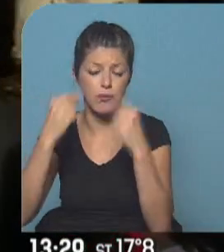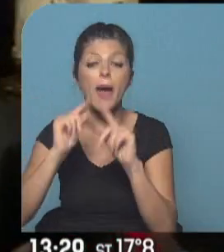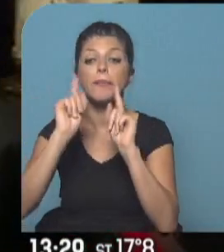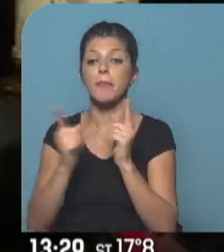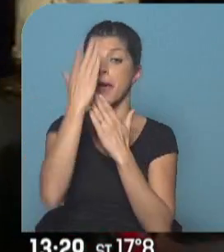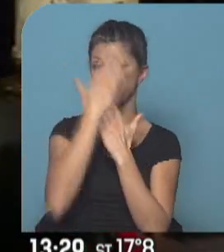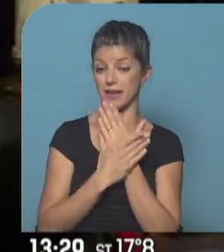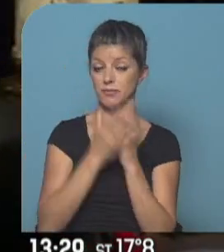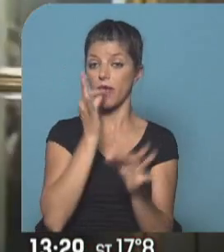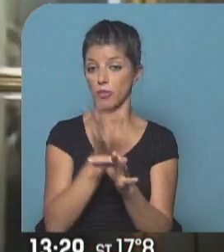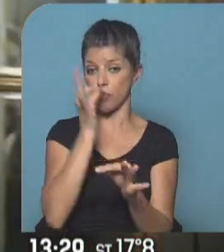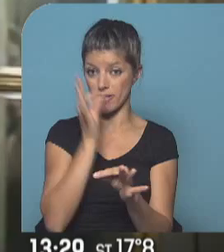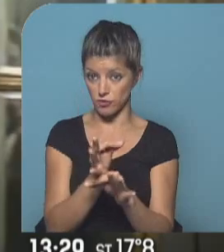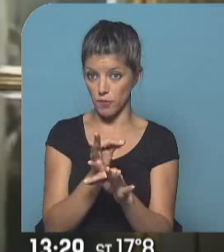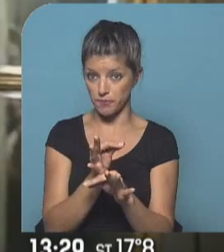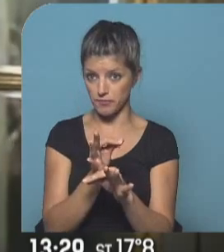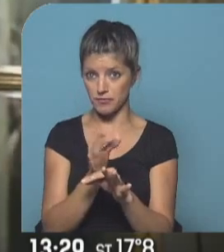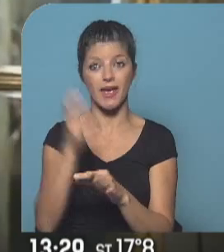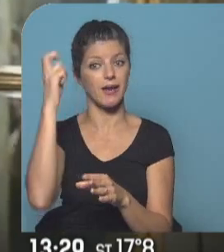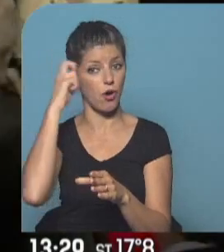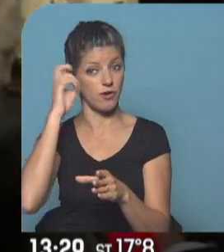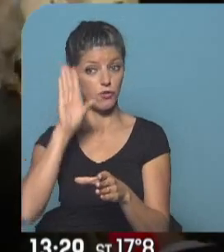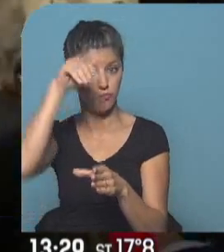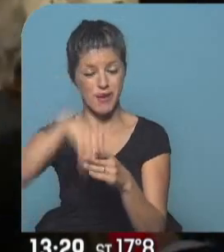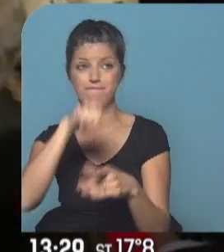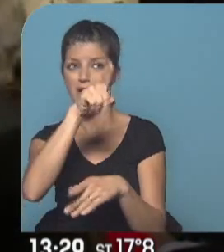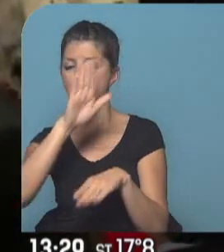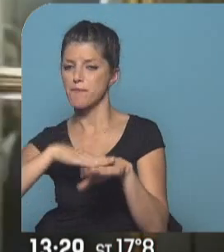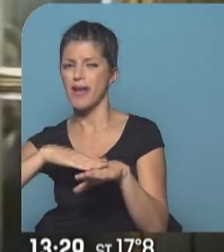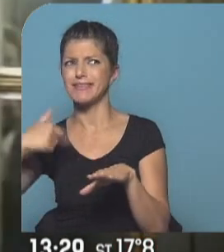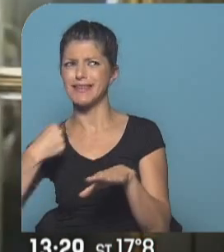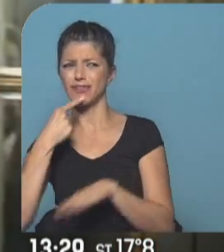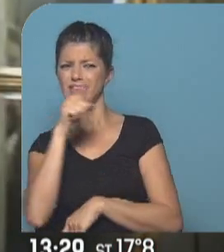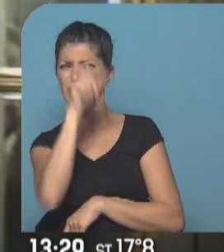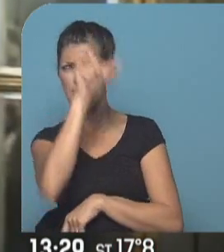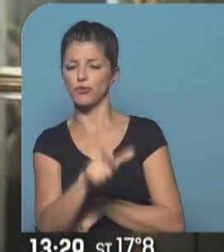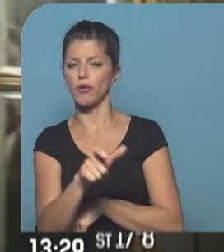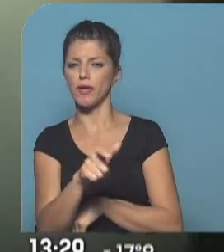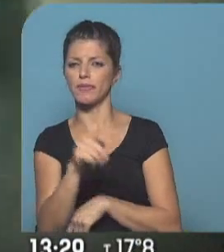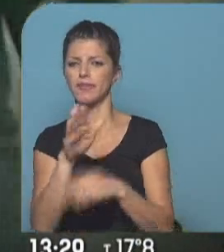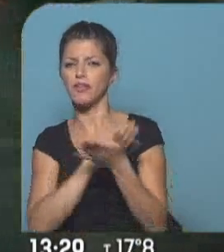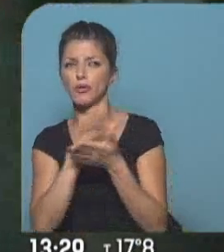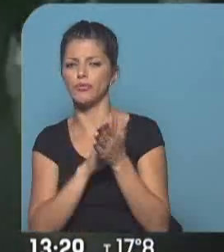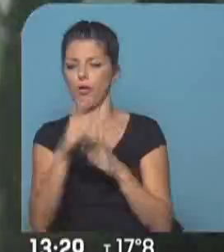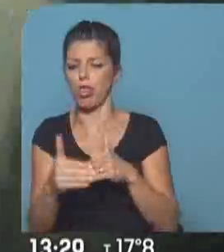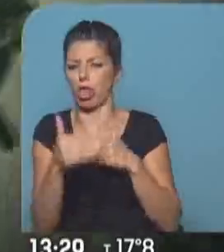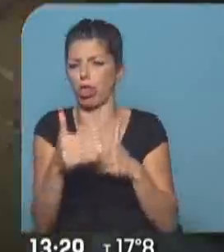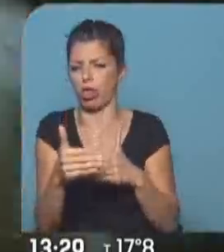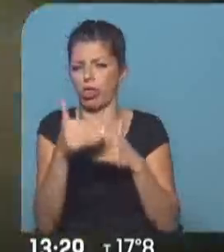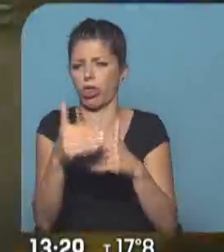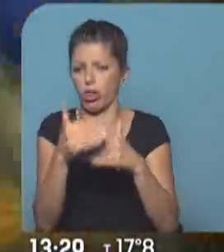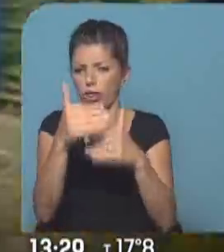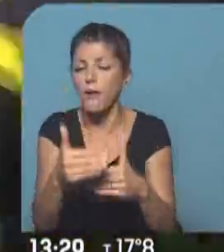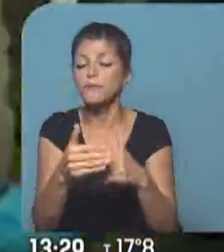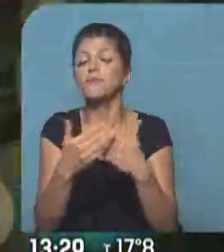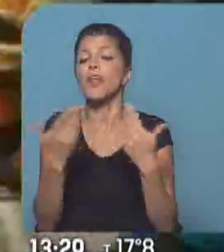Educación, Marilú Martens, en el Congreso, acusada por los gremios de demorar la solución del conflicto, poniendo en riesgo